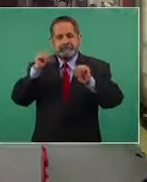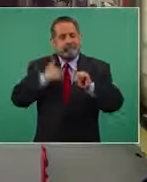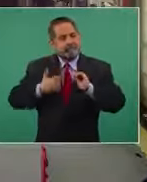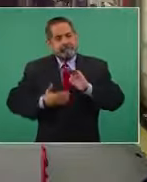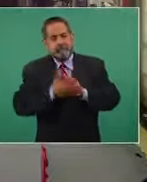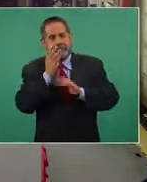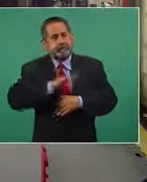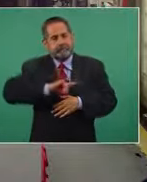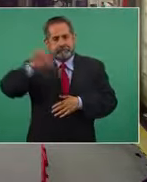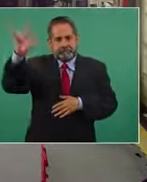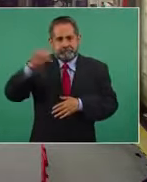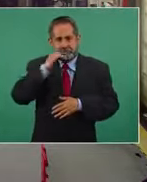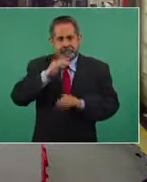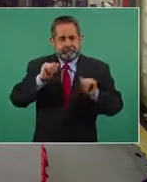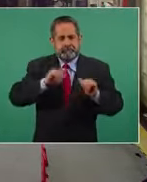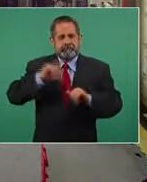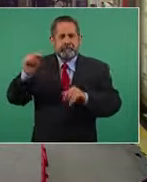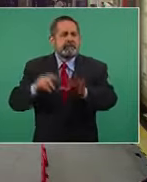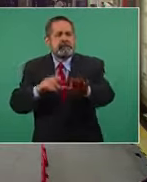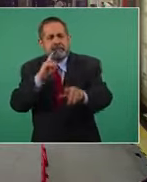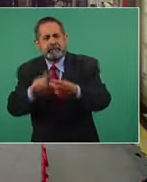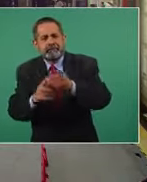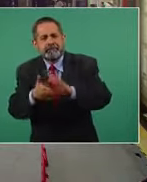el vuelo.